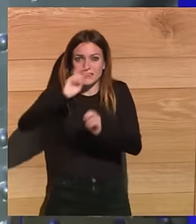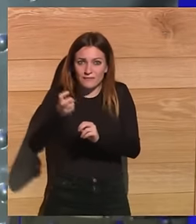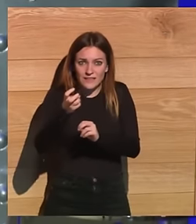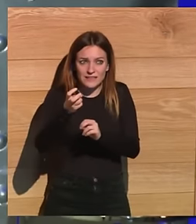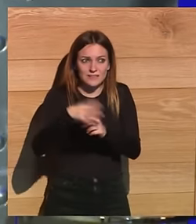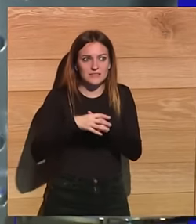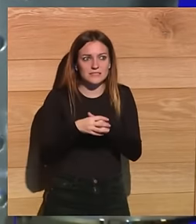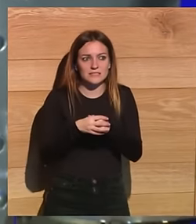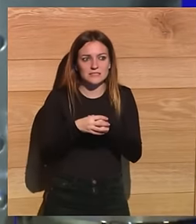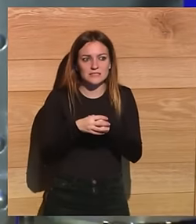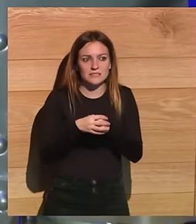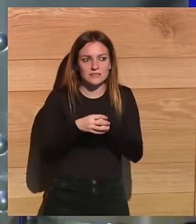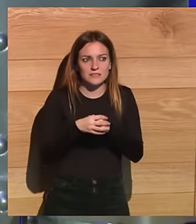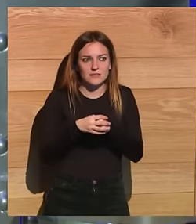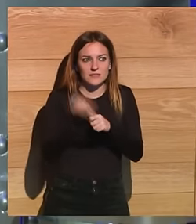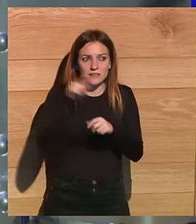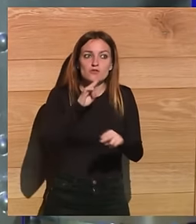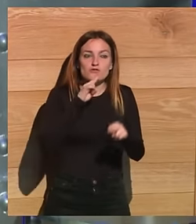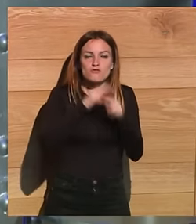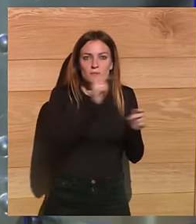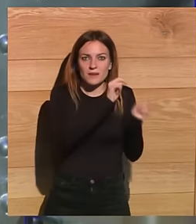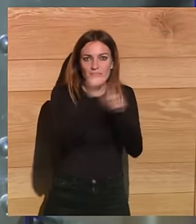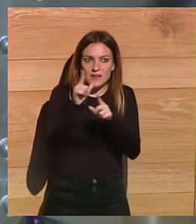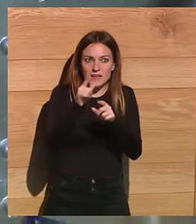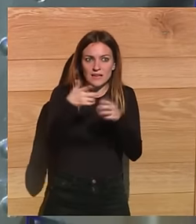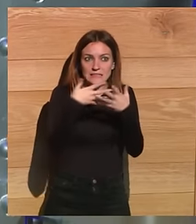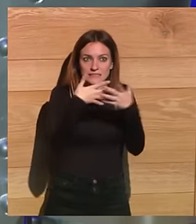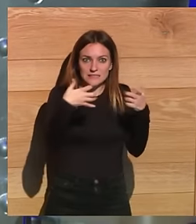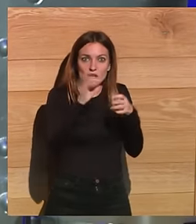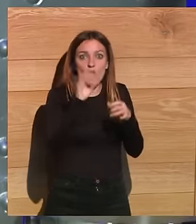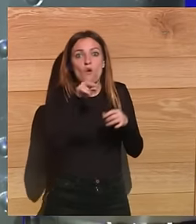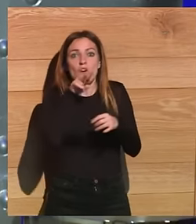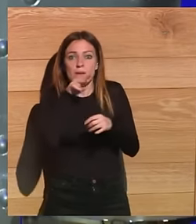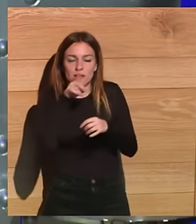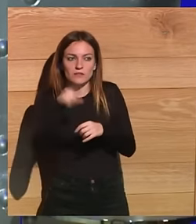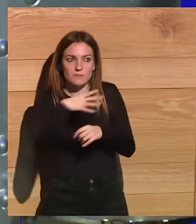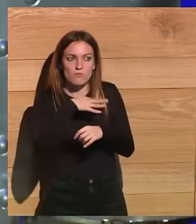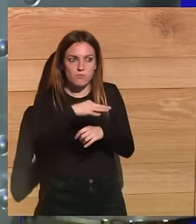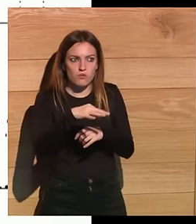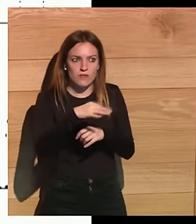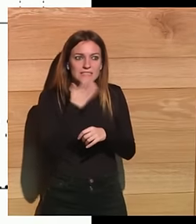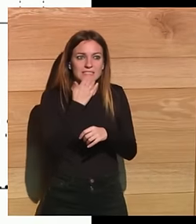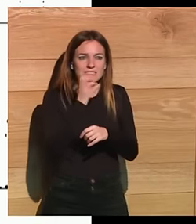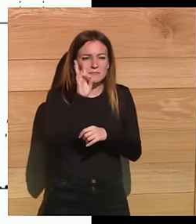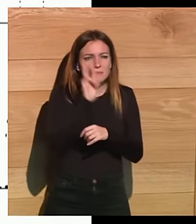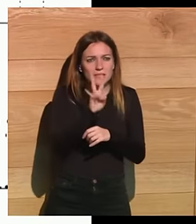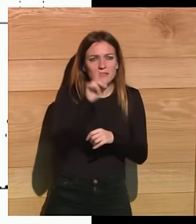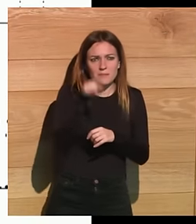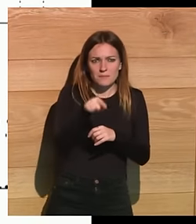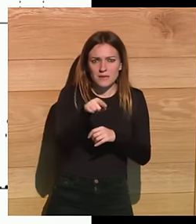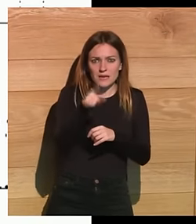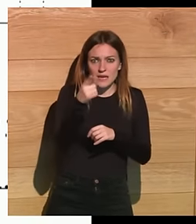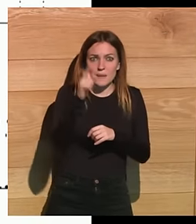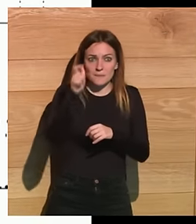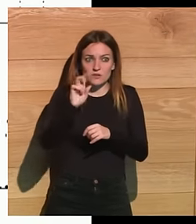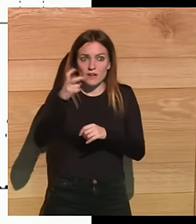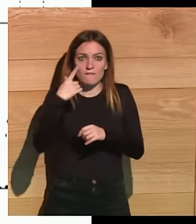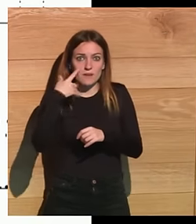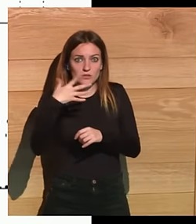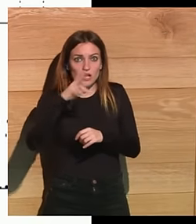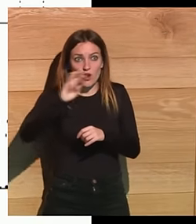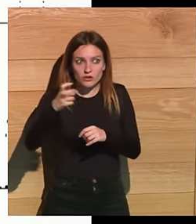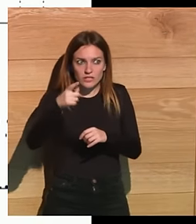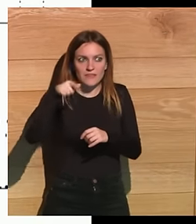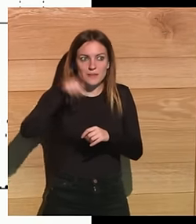Skywalker, escrito o hablado, y si miráis también, hay otro personaje que también hace que se active, y es